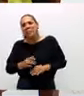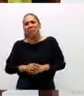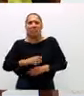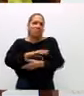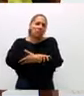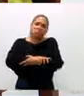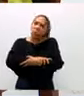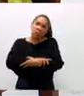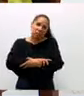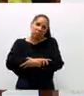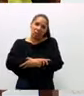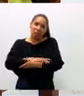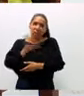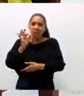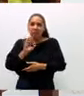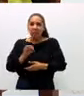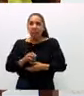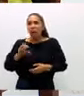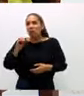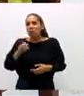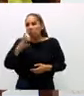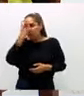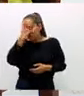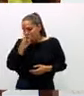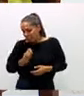¿saben qué? A lo mejor Juan está muy triste.